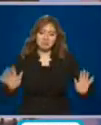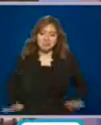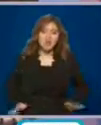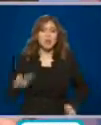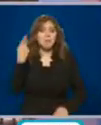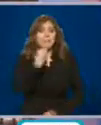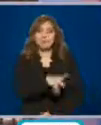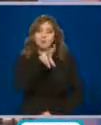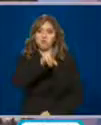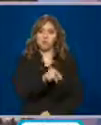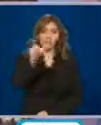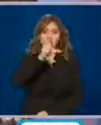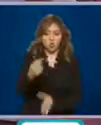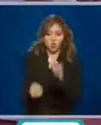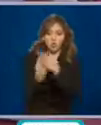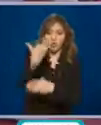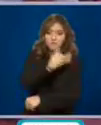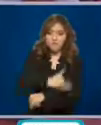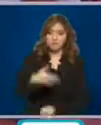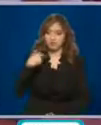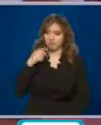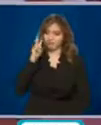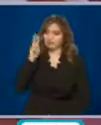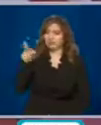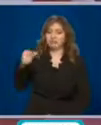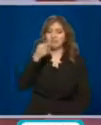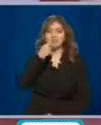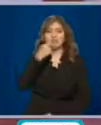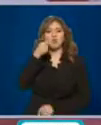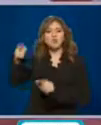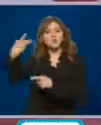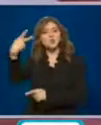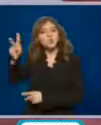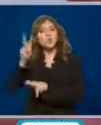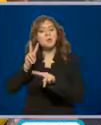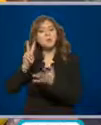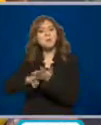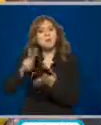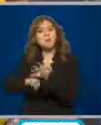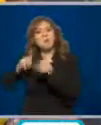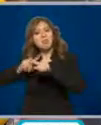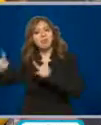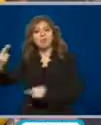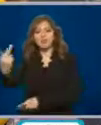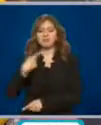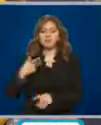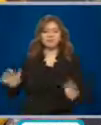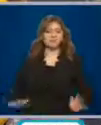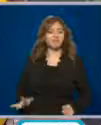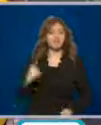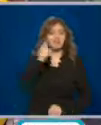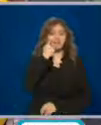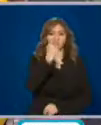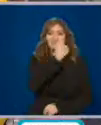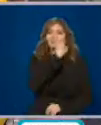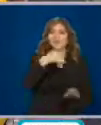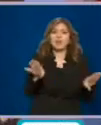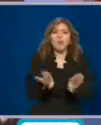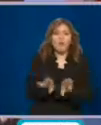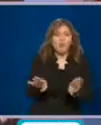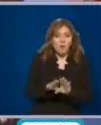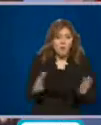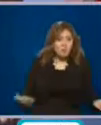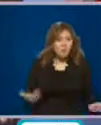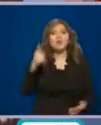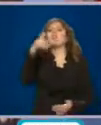entonces pueden los papás, digamos, los que están formando esta pareja y los que están por fuera, los que no forman parte de esto, hacer